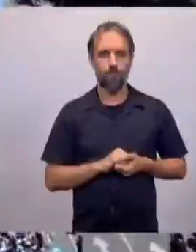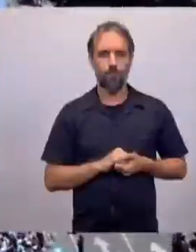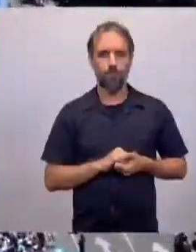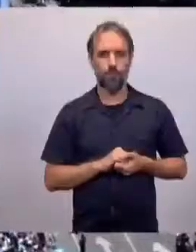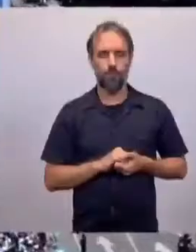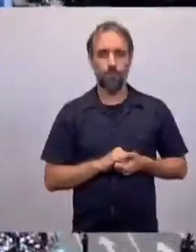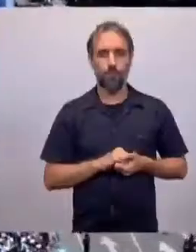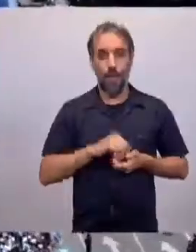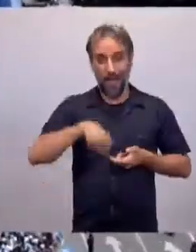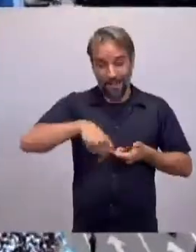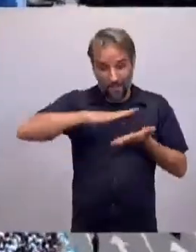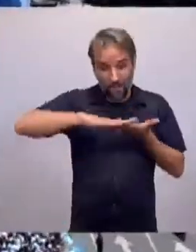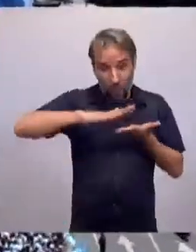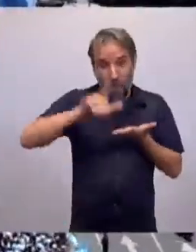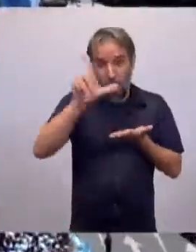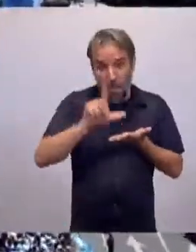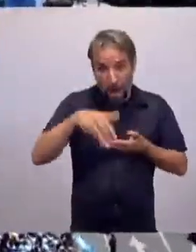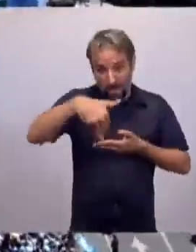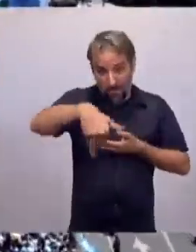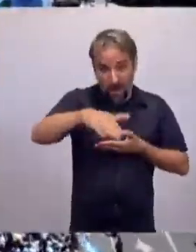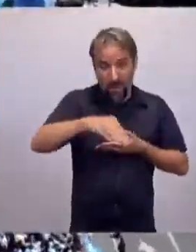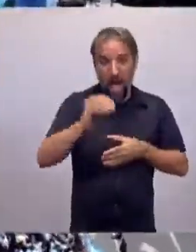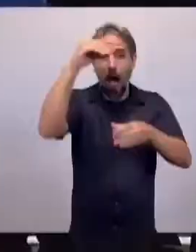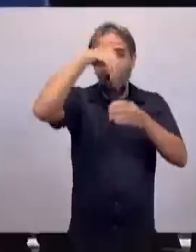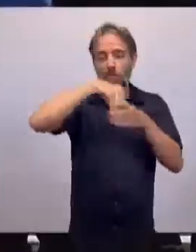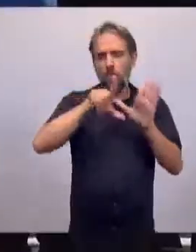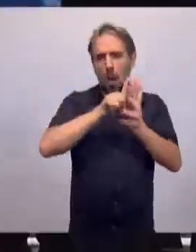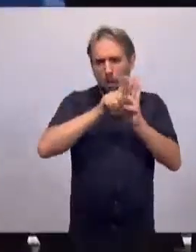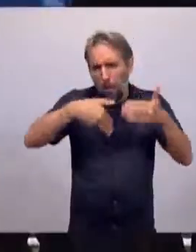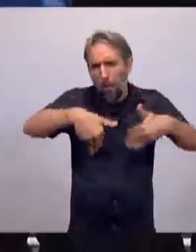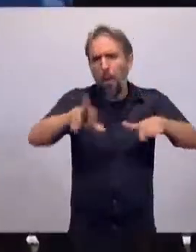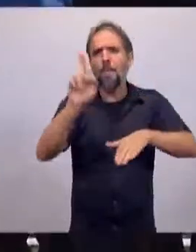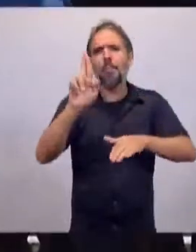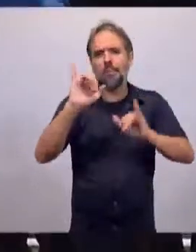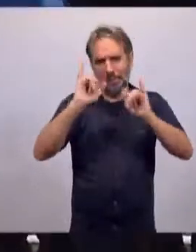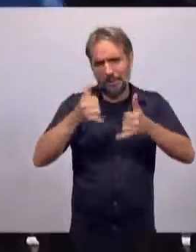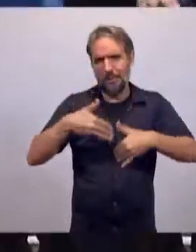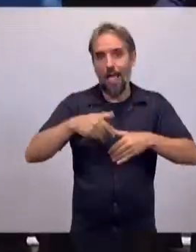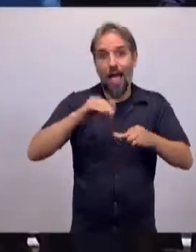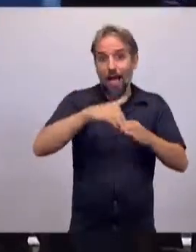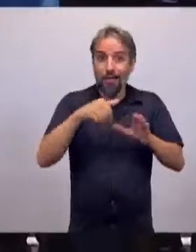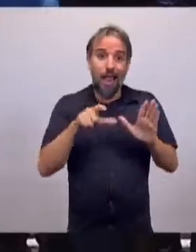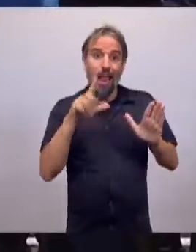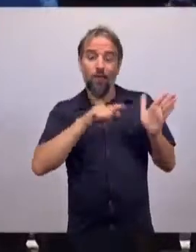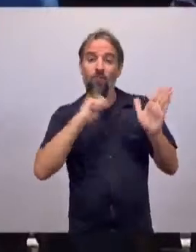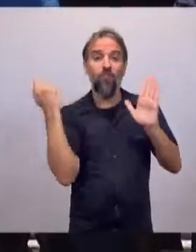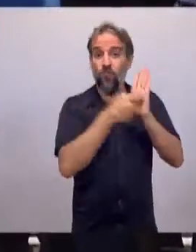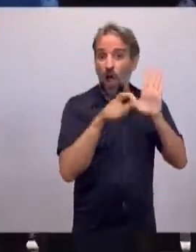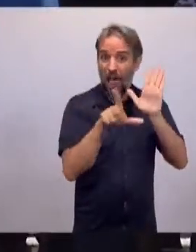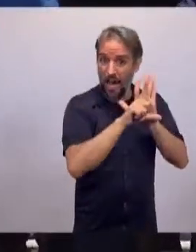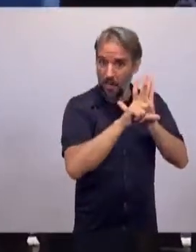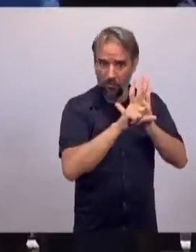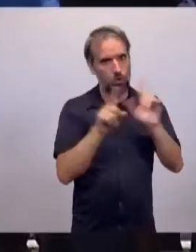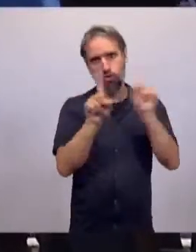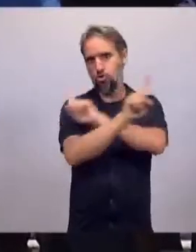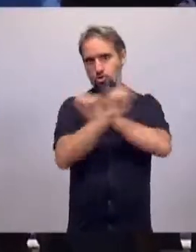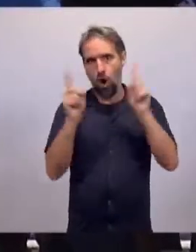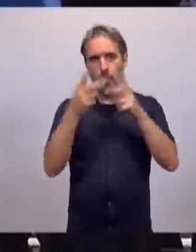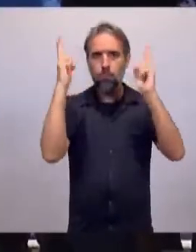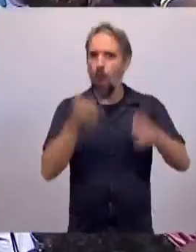Un país que dentro de la ley permite todo, pero fuera de la ley no permite